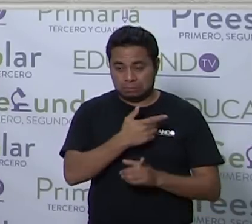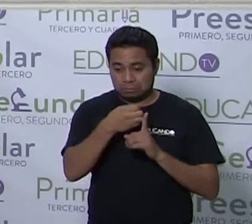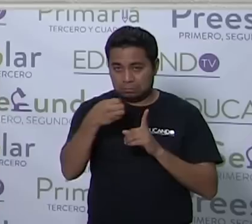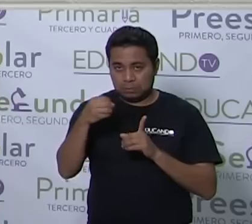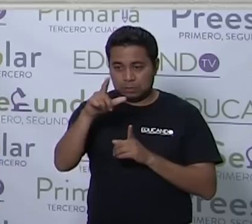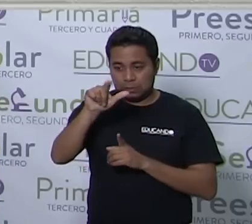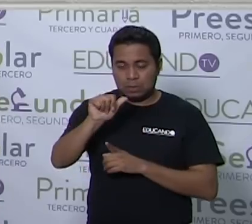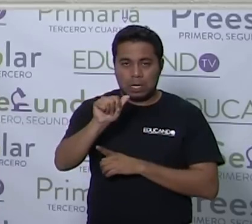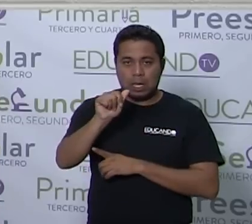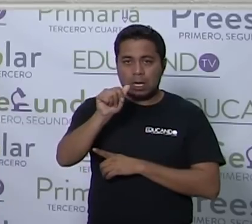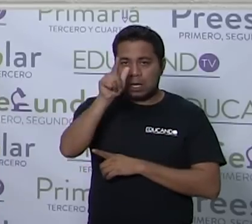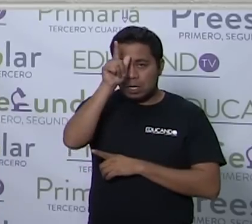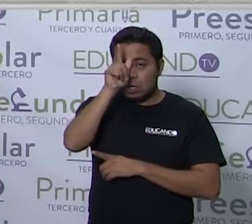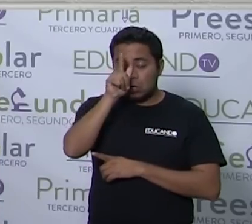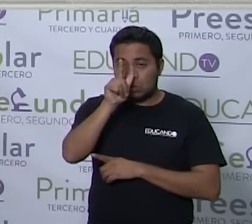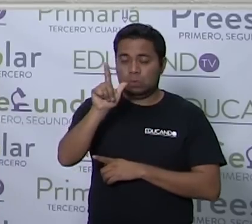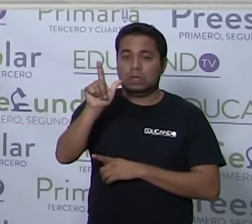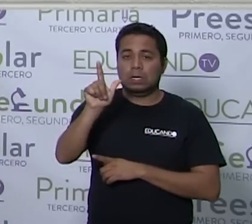está